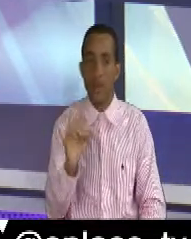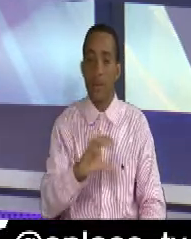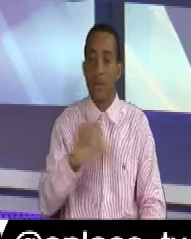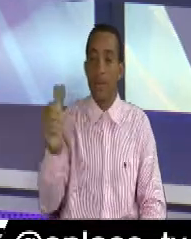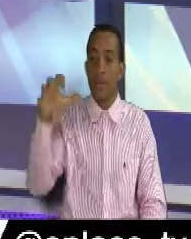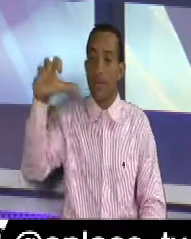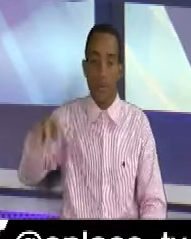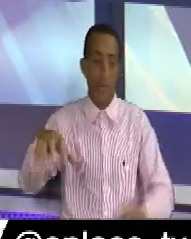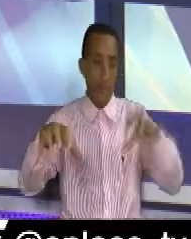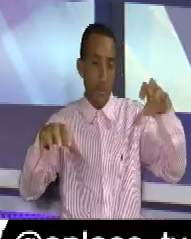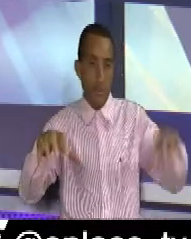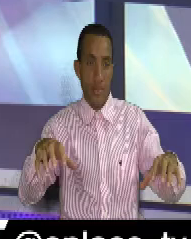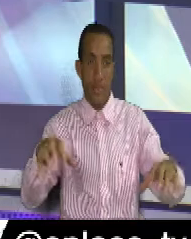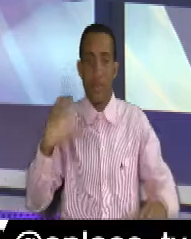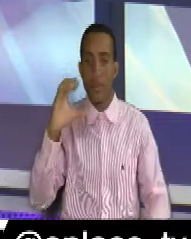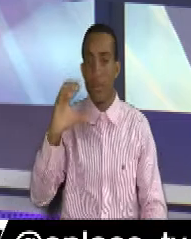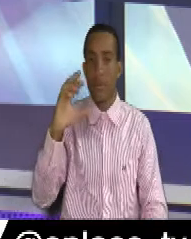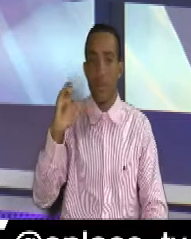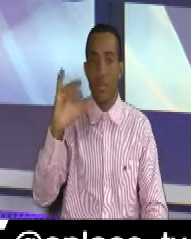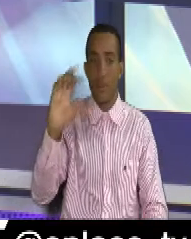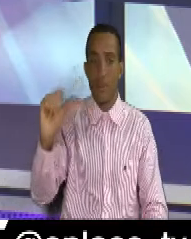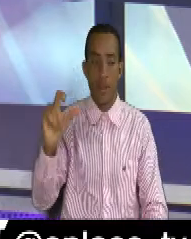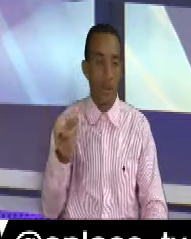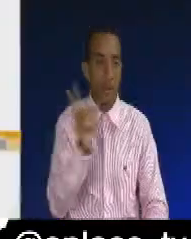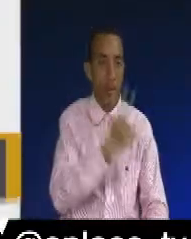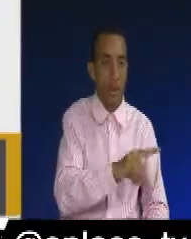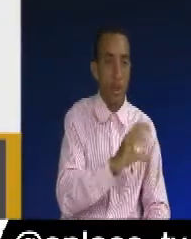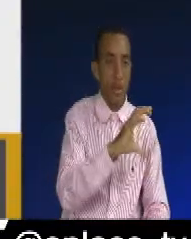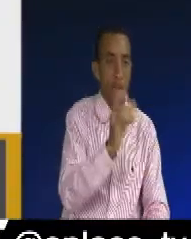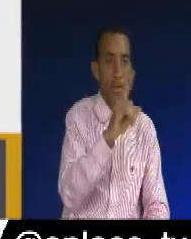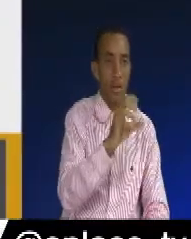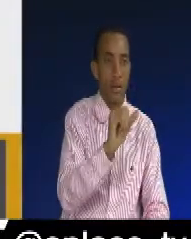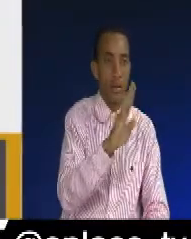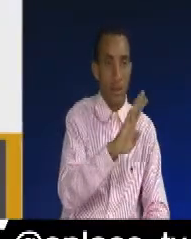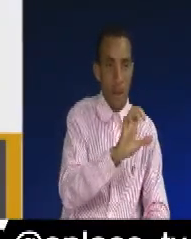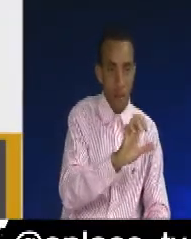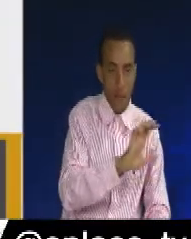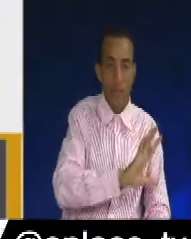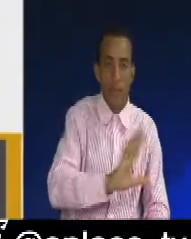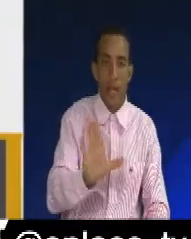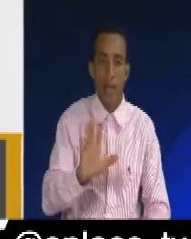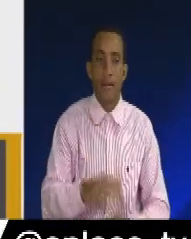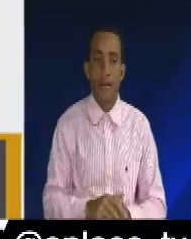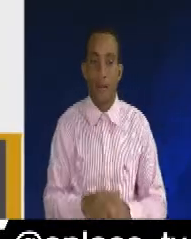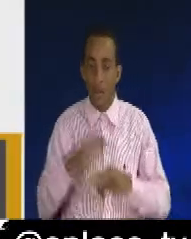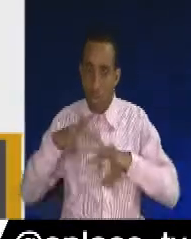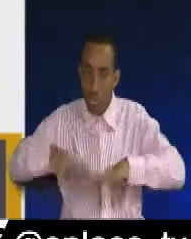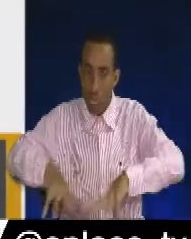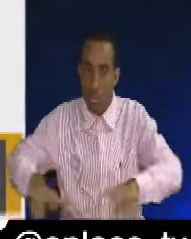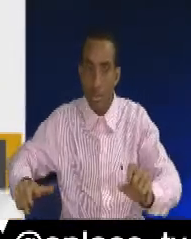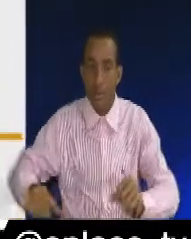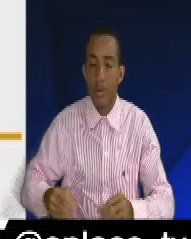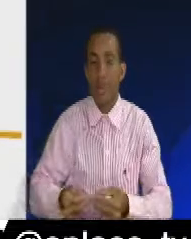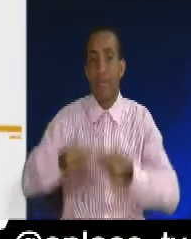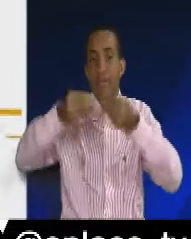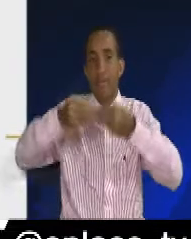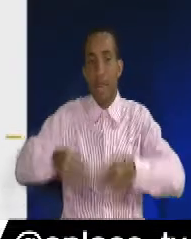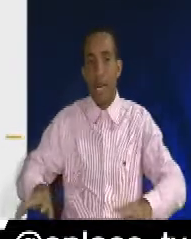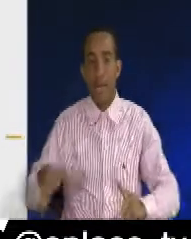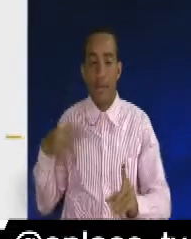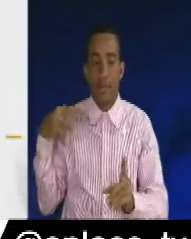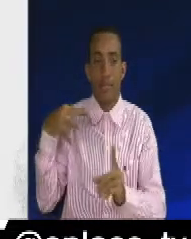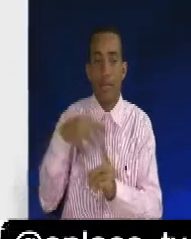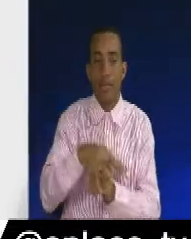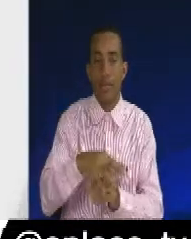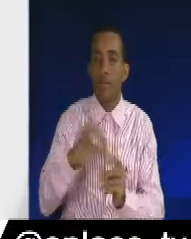resultan ser los más afectados. El hurto no solo genera, según la compañía, pérdidas económicas, sino graves impactos